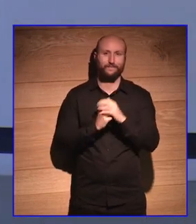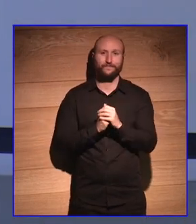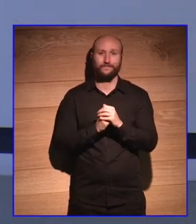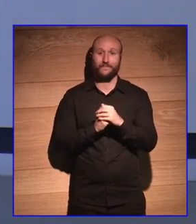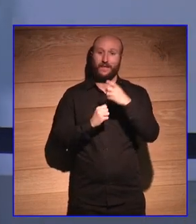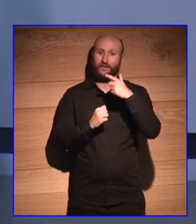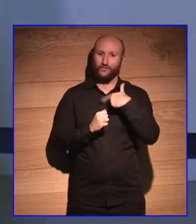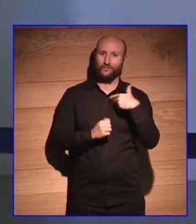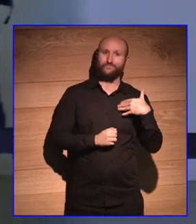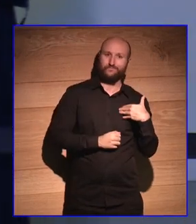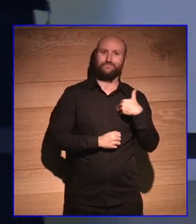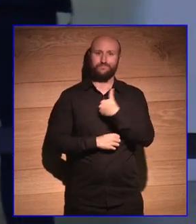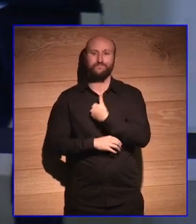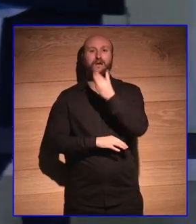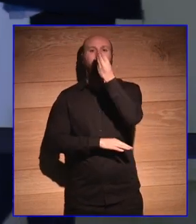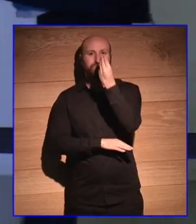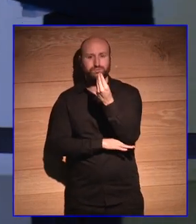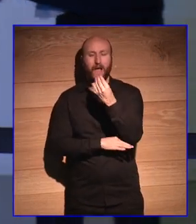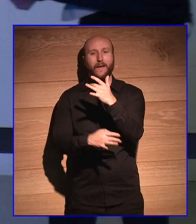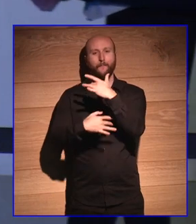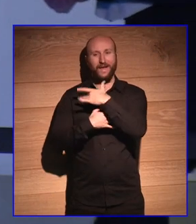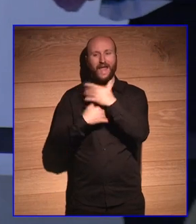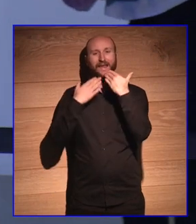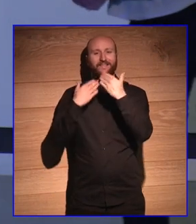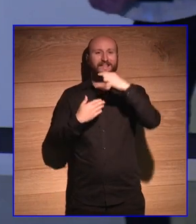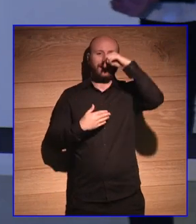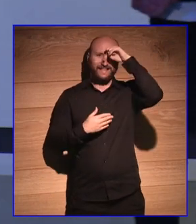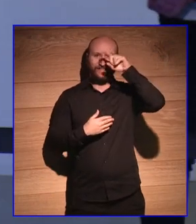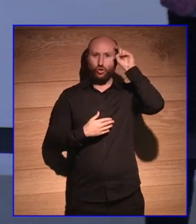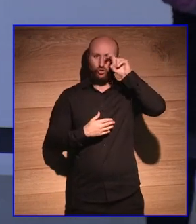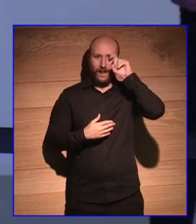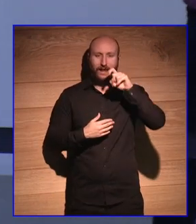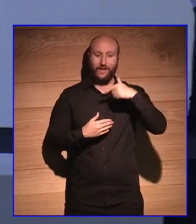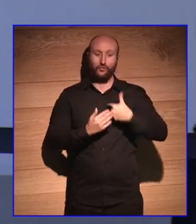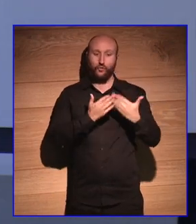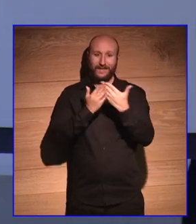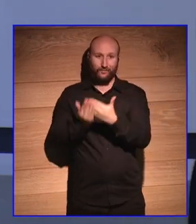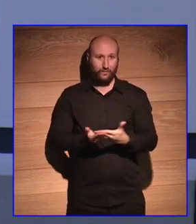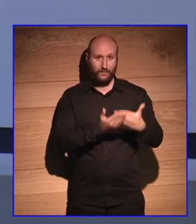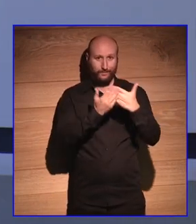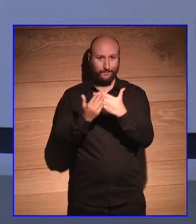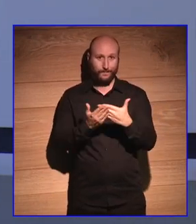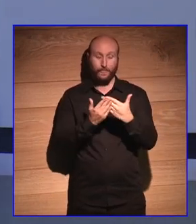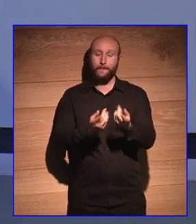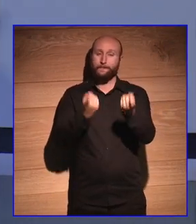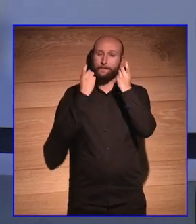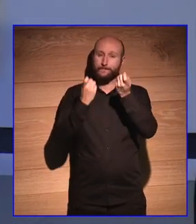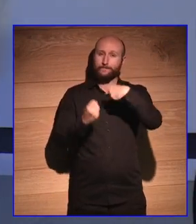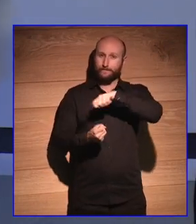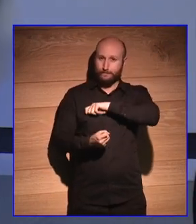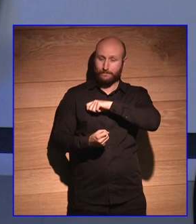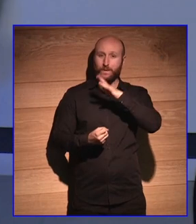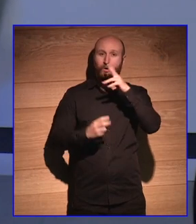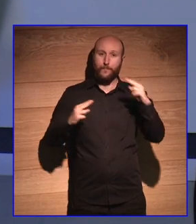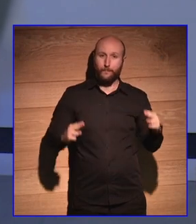la figura de maría de pablos a raíz de mi trabajo de mi tesis doctoral yo estaba estudiando los alumnos españoles de política en